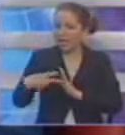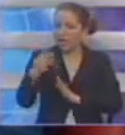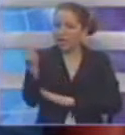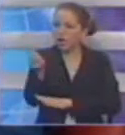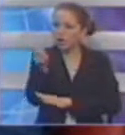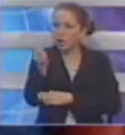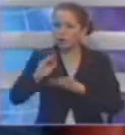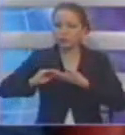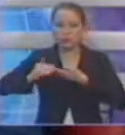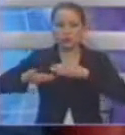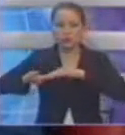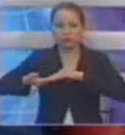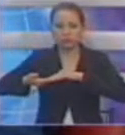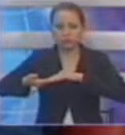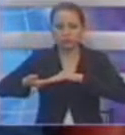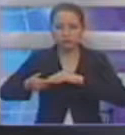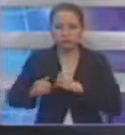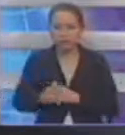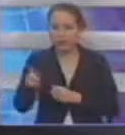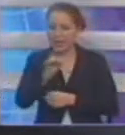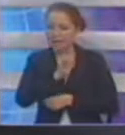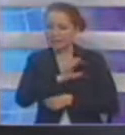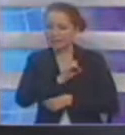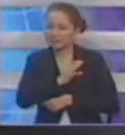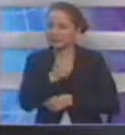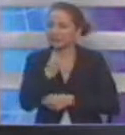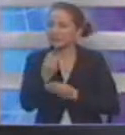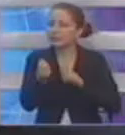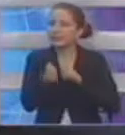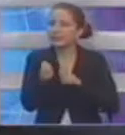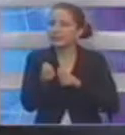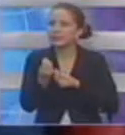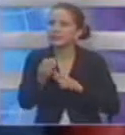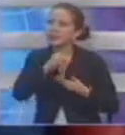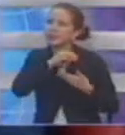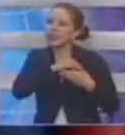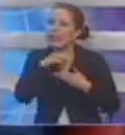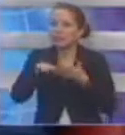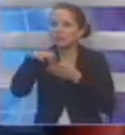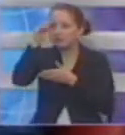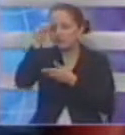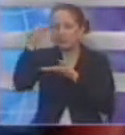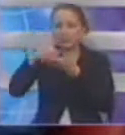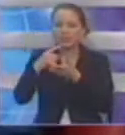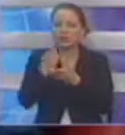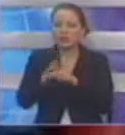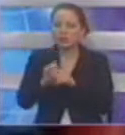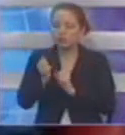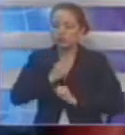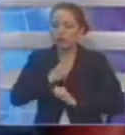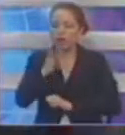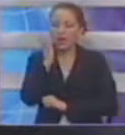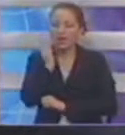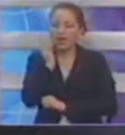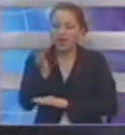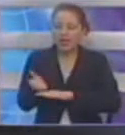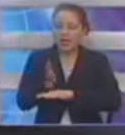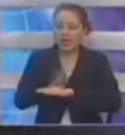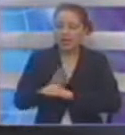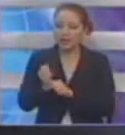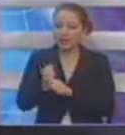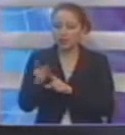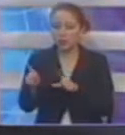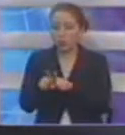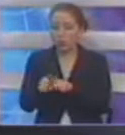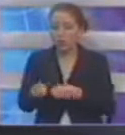juventudes comunistas en Chile. ¿Qué le dejó eso? Porque ahí vamos a hablar de las experiencias suyas, así eso es lo que usted va a generar en la